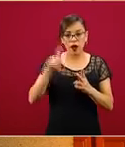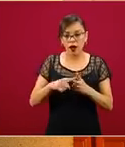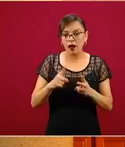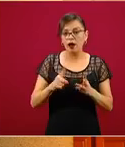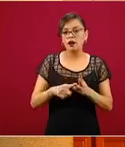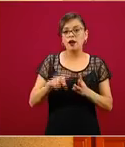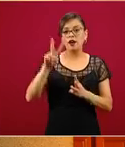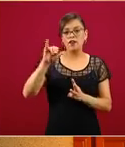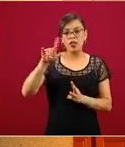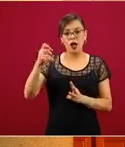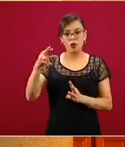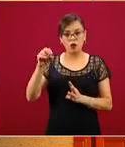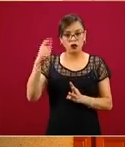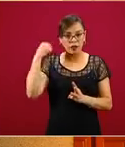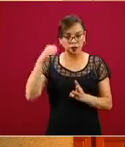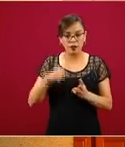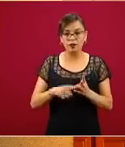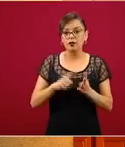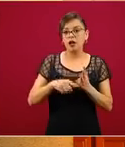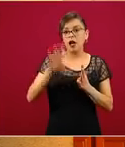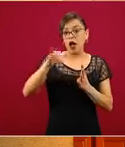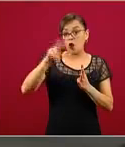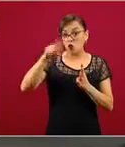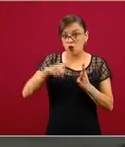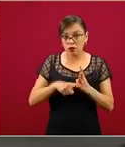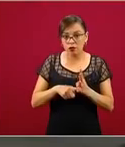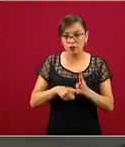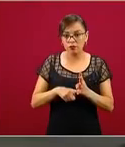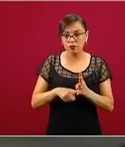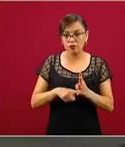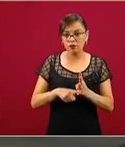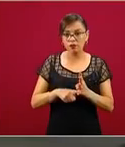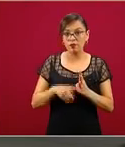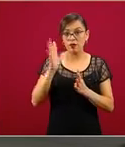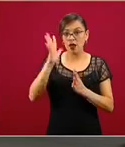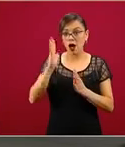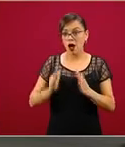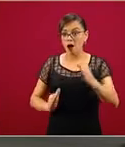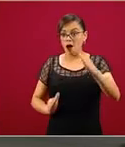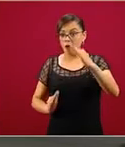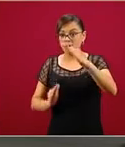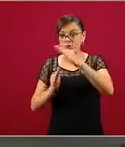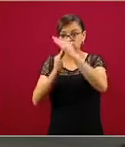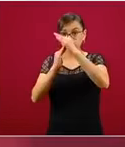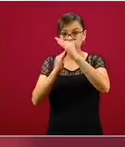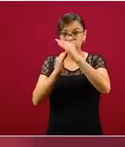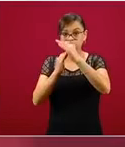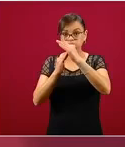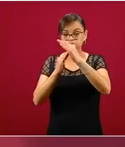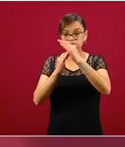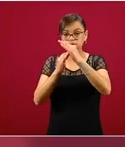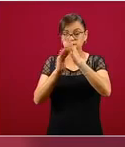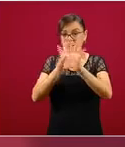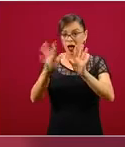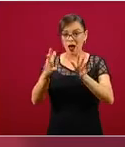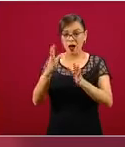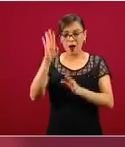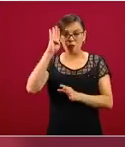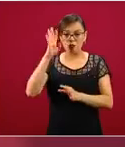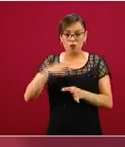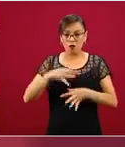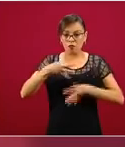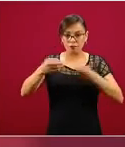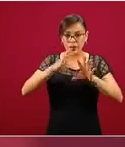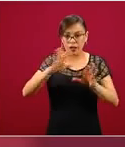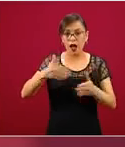Villahermosa, Cancún, ya pasaron el pico epidémico, ya están en una fase de descenso, ya